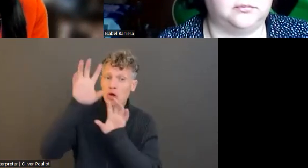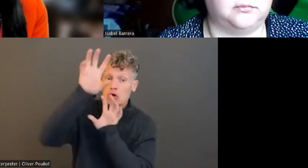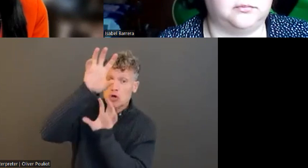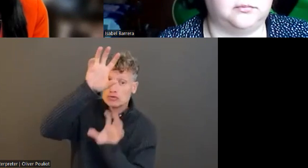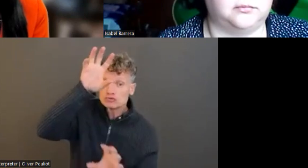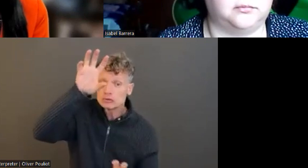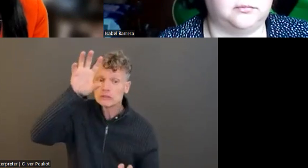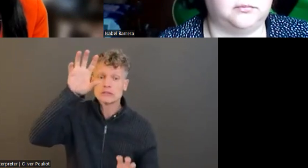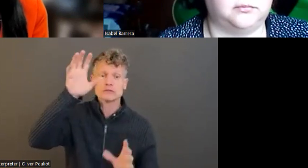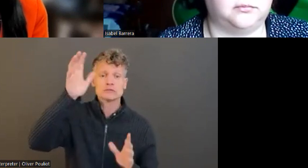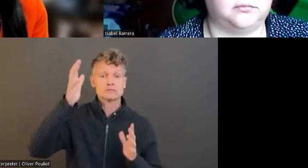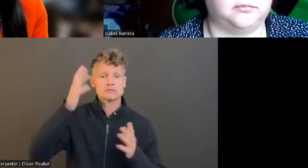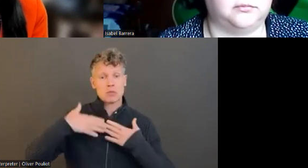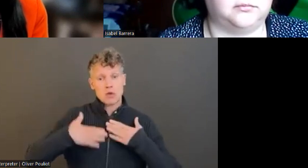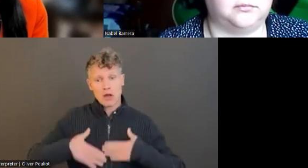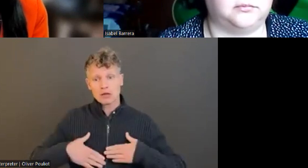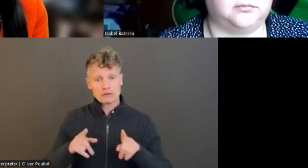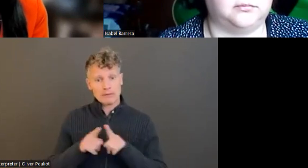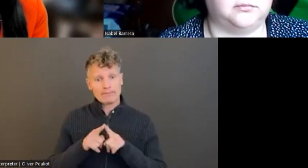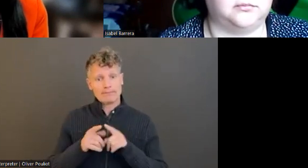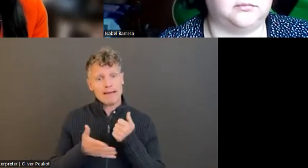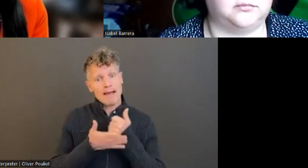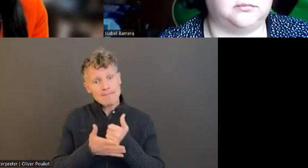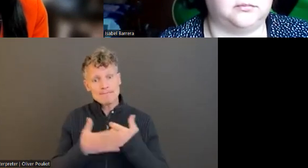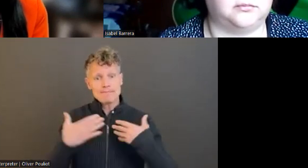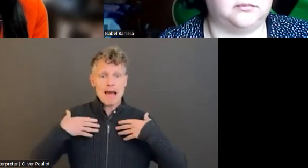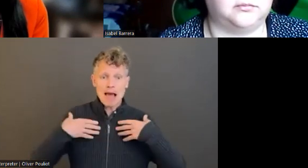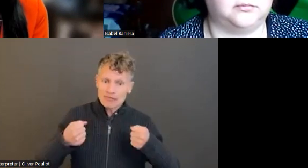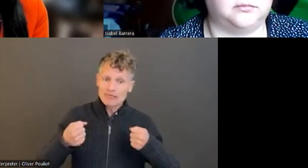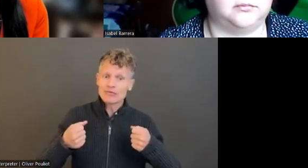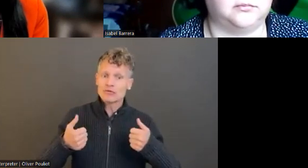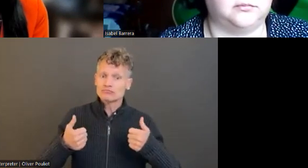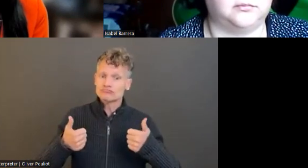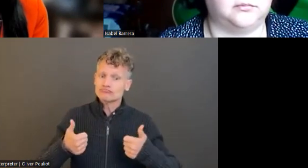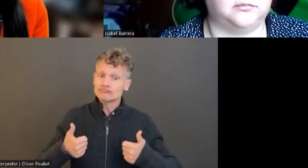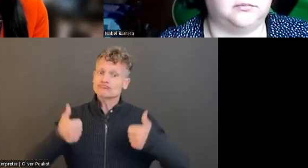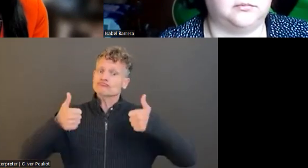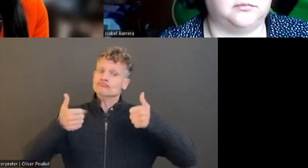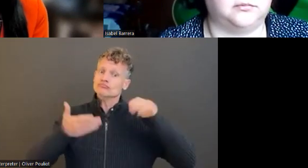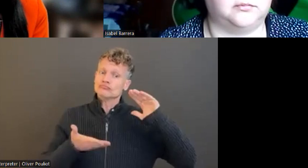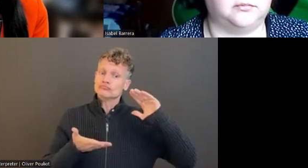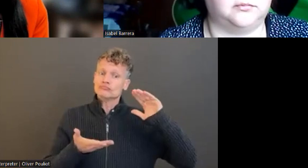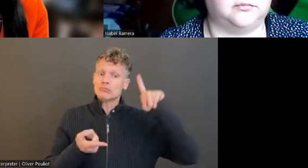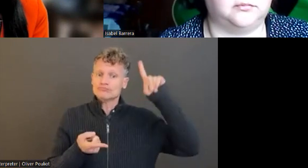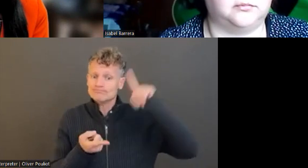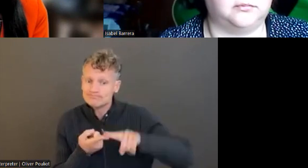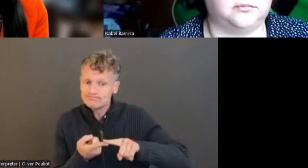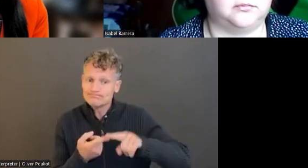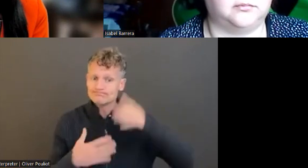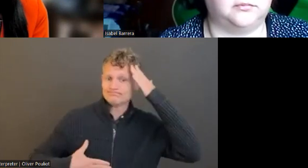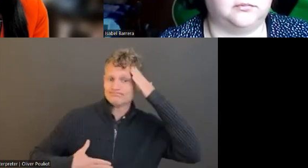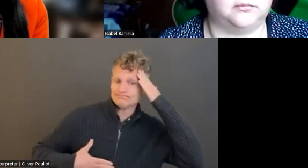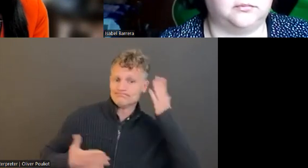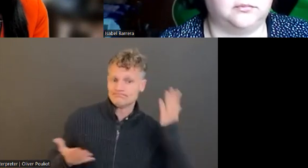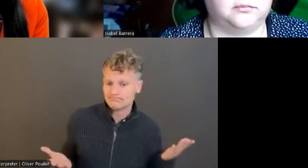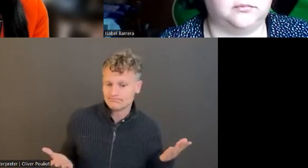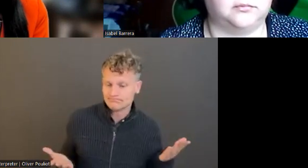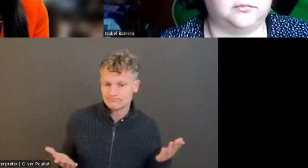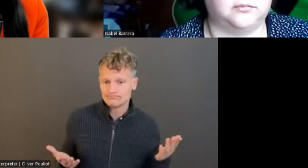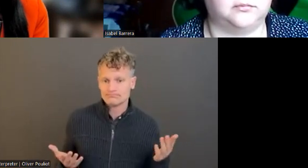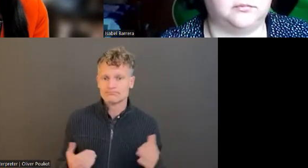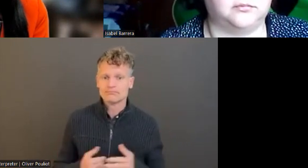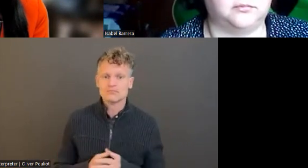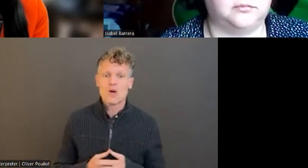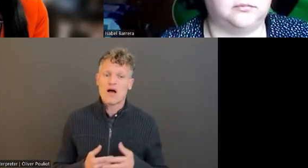sus cifras de personas practicando la defecación al aire libre. Y esa sorpresa además va